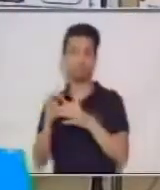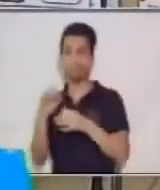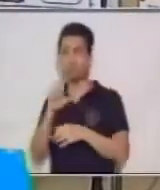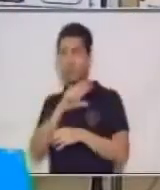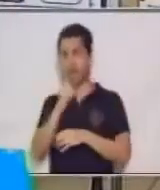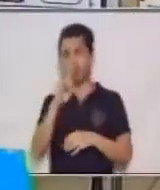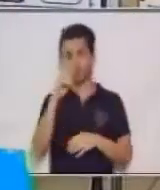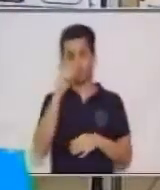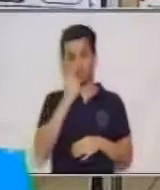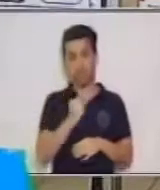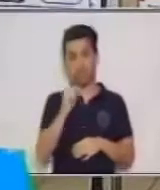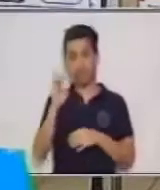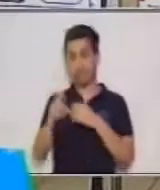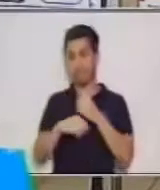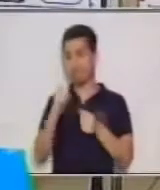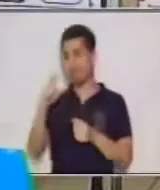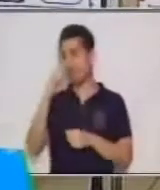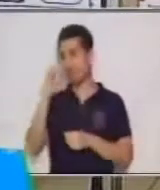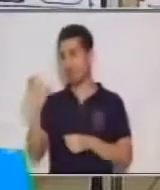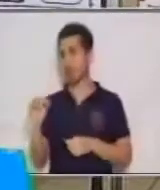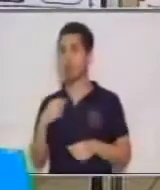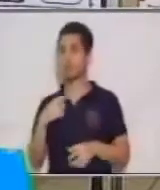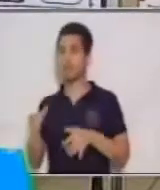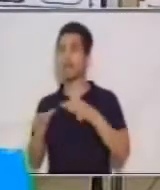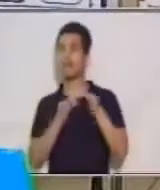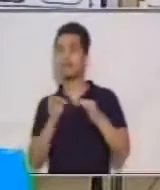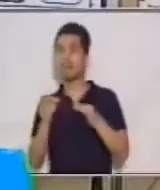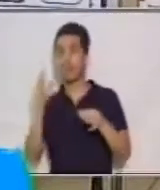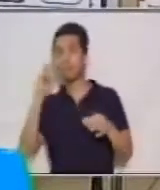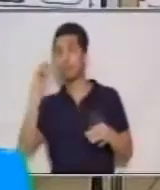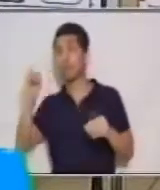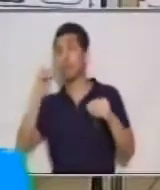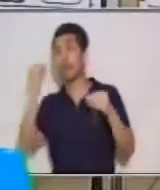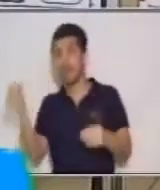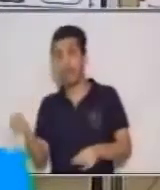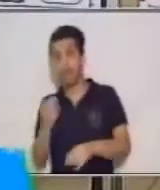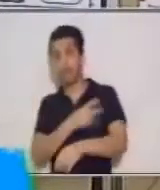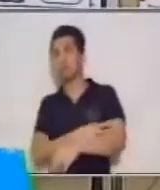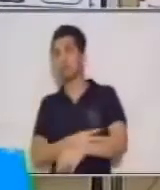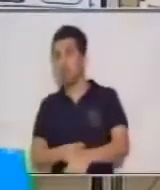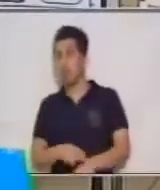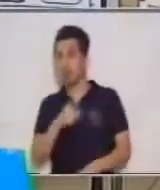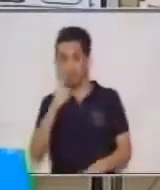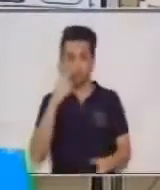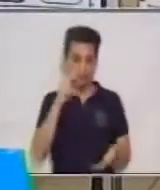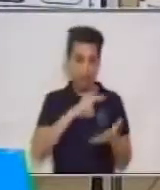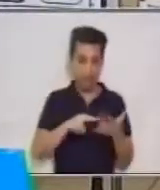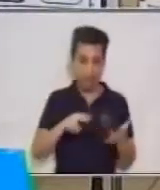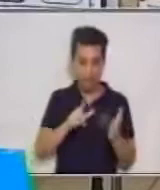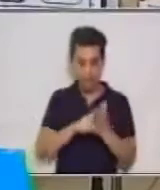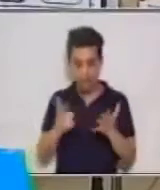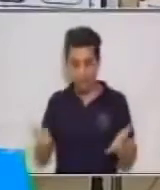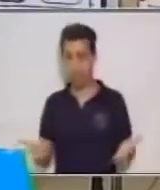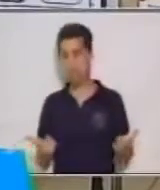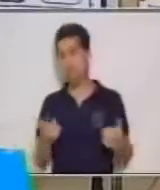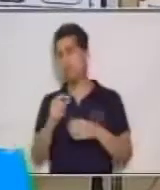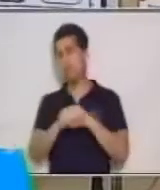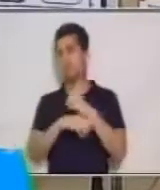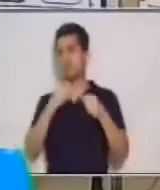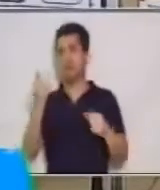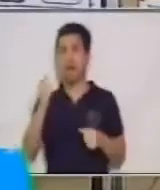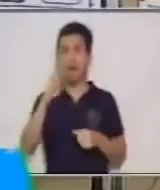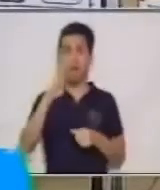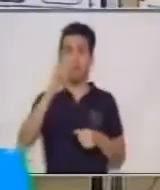La causa y el efecto nos van a explicar el porqué de una historia. Cuando lees tu libro de texto, una fábula, un